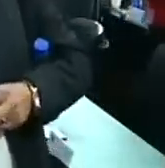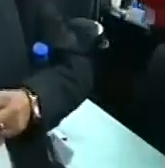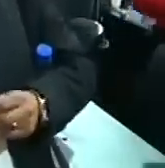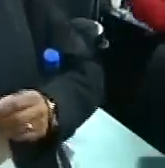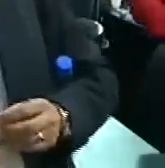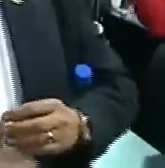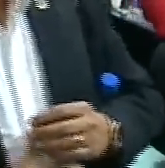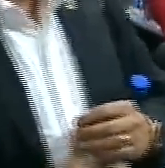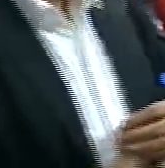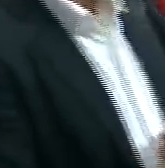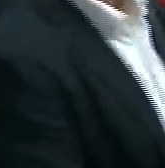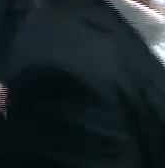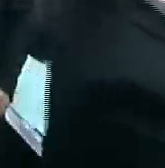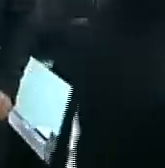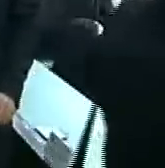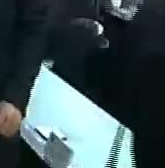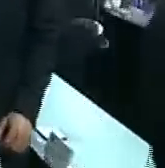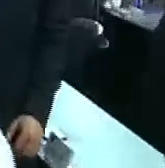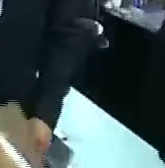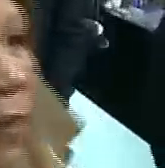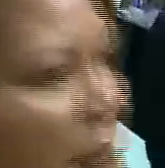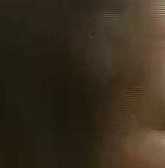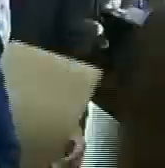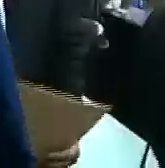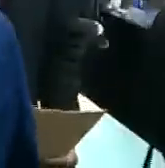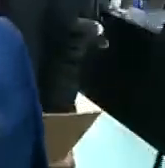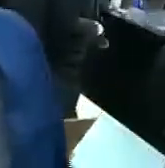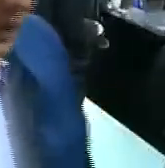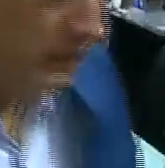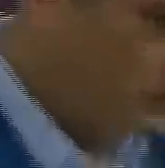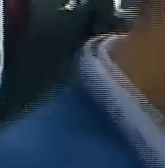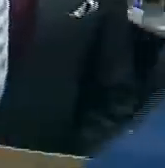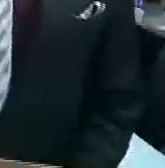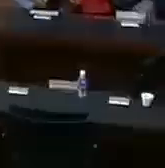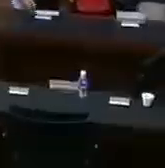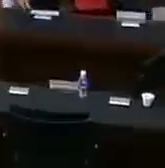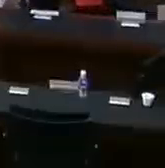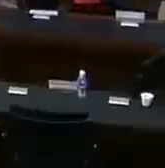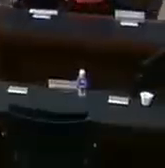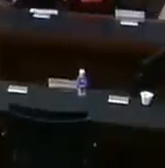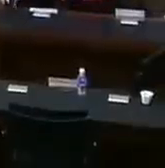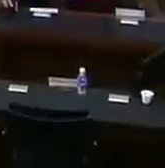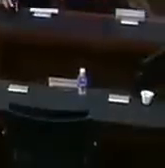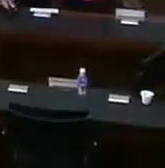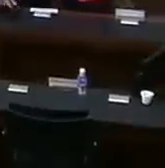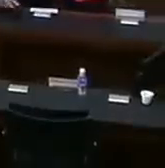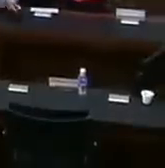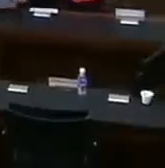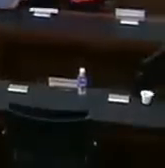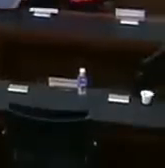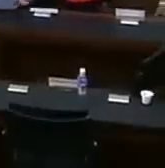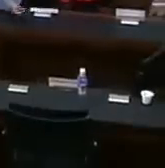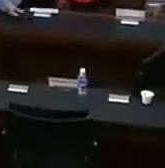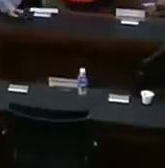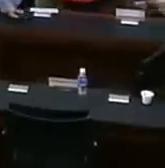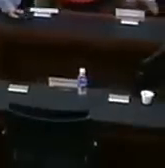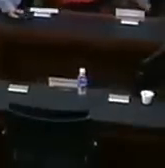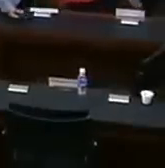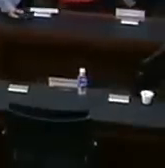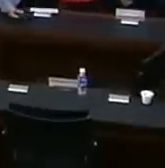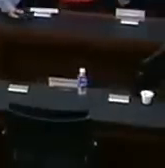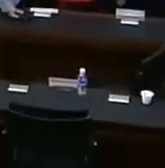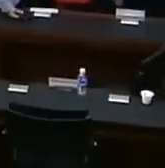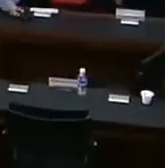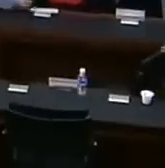de la agenda contó con los derechos de palabras otorgados a los diputados Anuar Younesse Malí, del Partido Socialista Unido